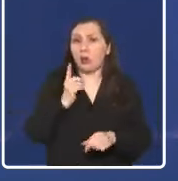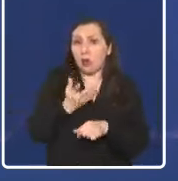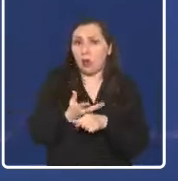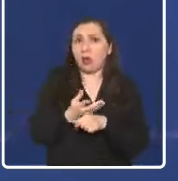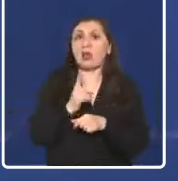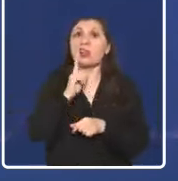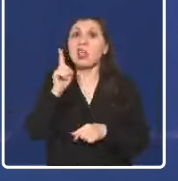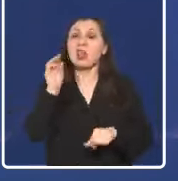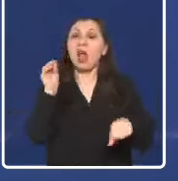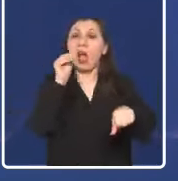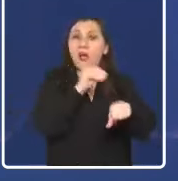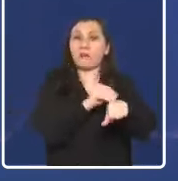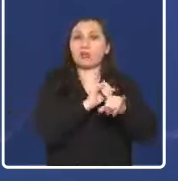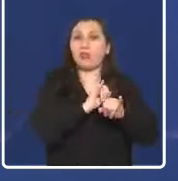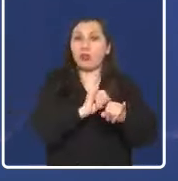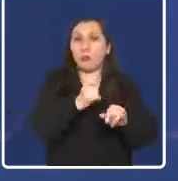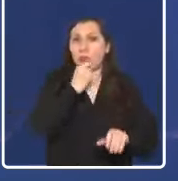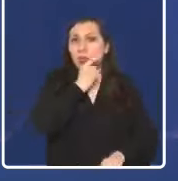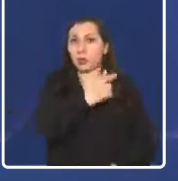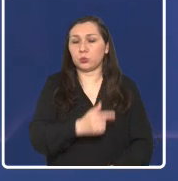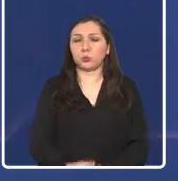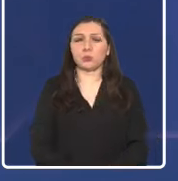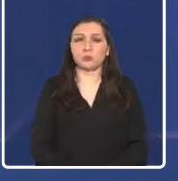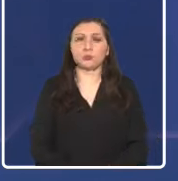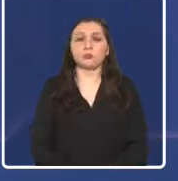de quién venía esta información sobre esta denuncia?